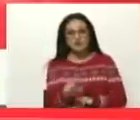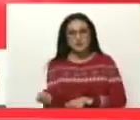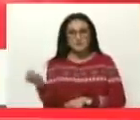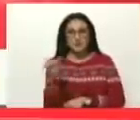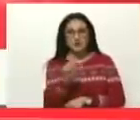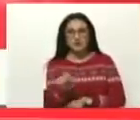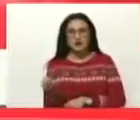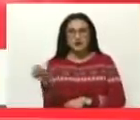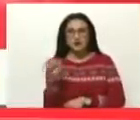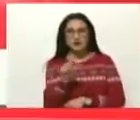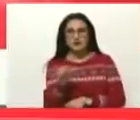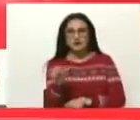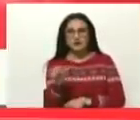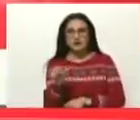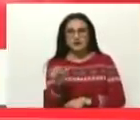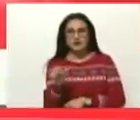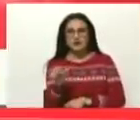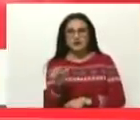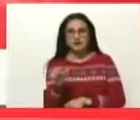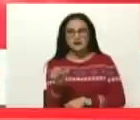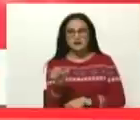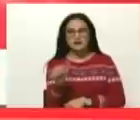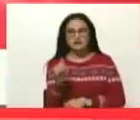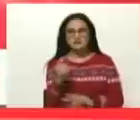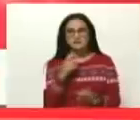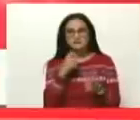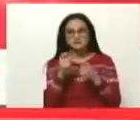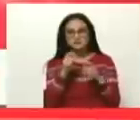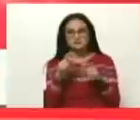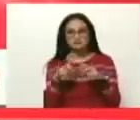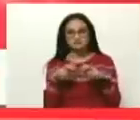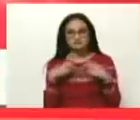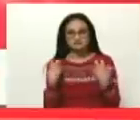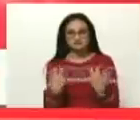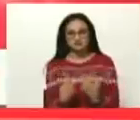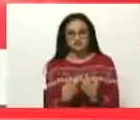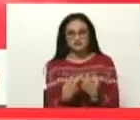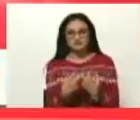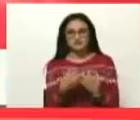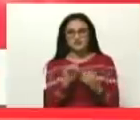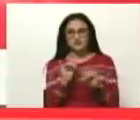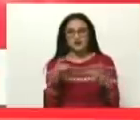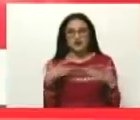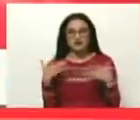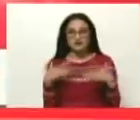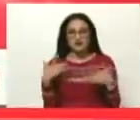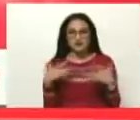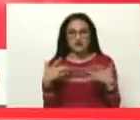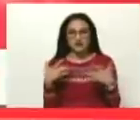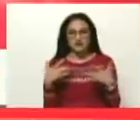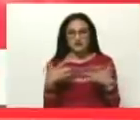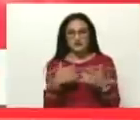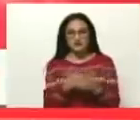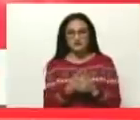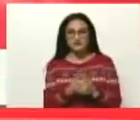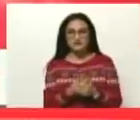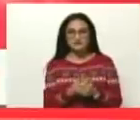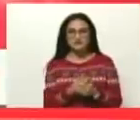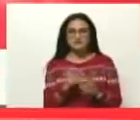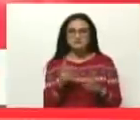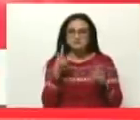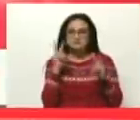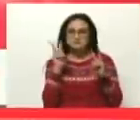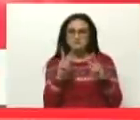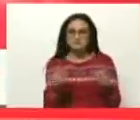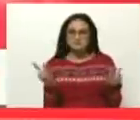y la consecuente rueda de prensa luego de esta actividad. Hemos estado